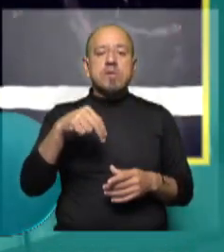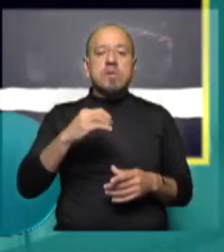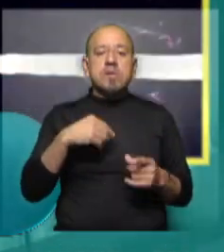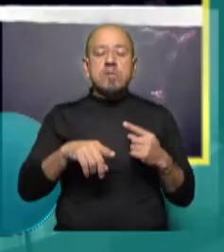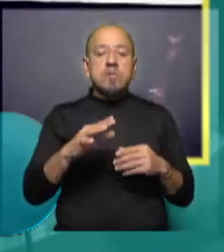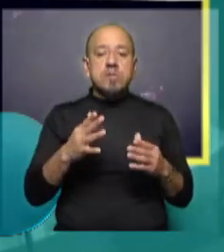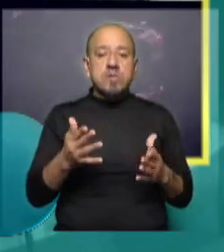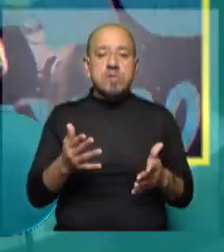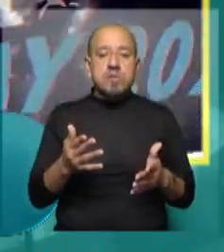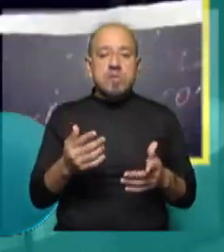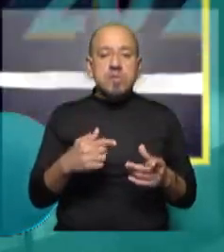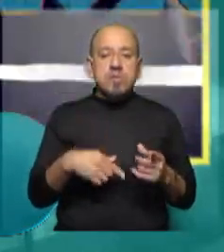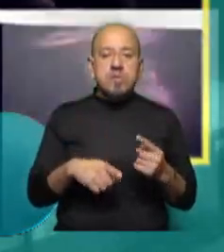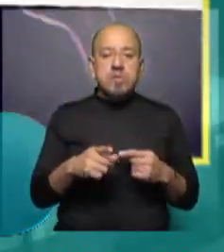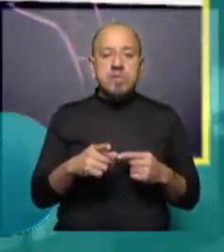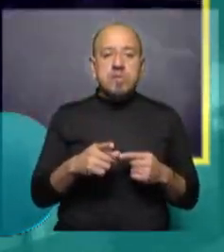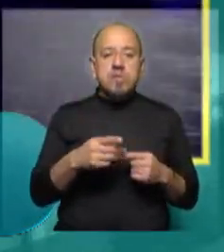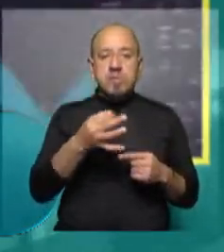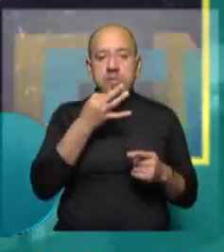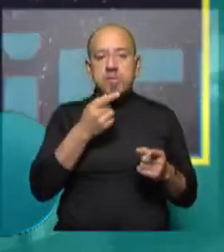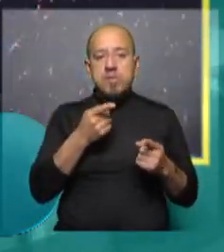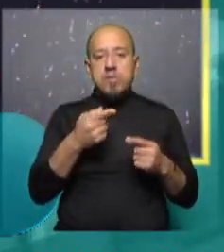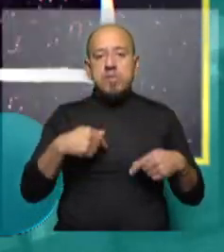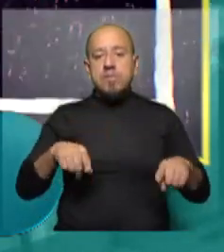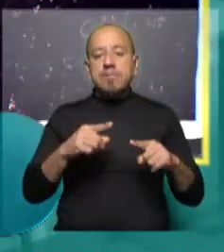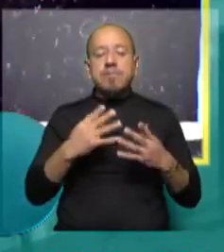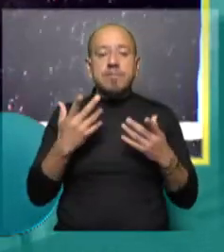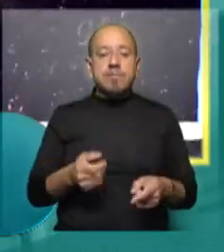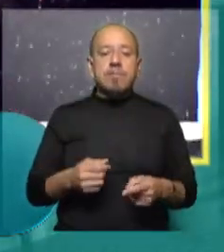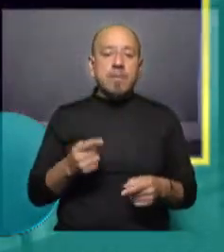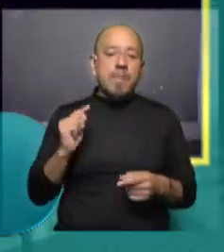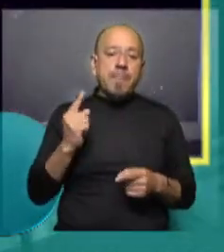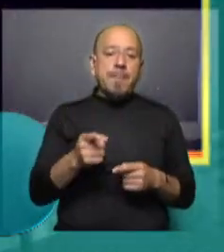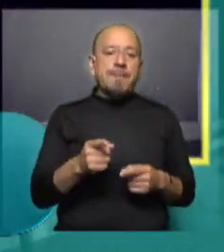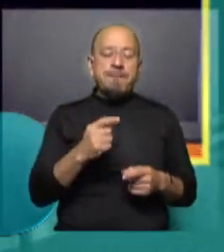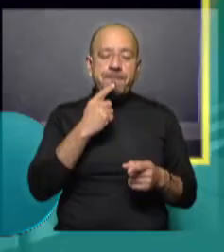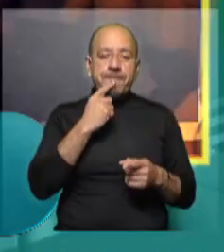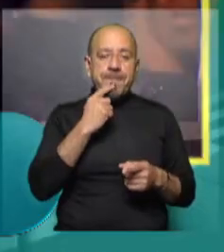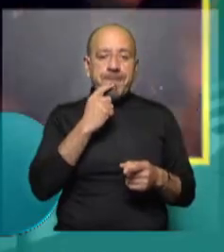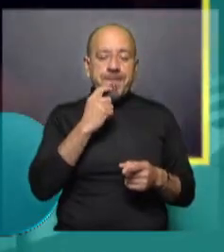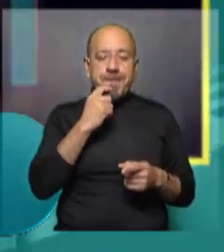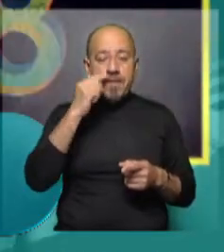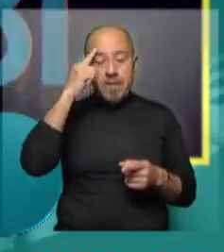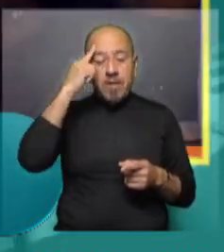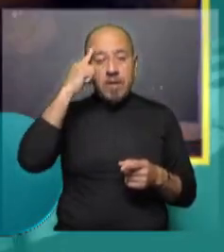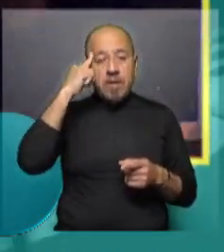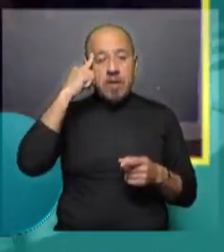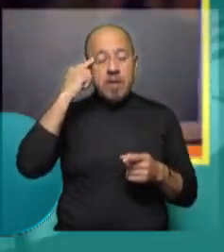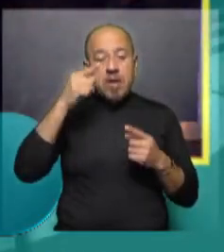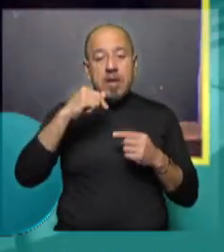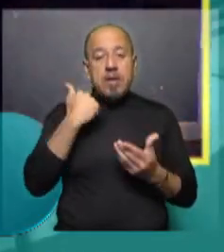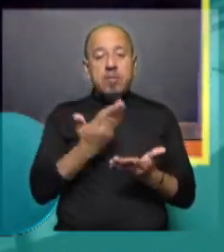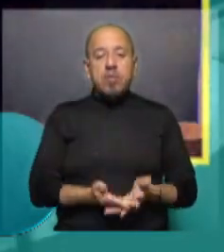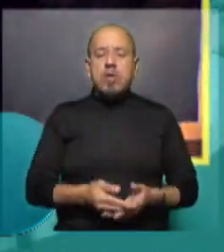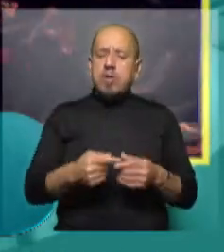que resuenen en esto que tú acabas de contarnos y quieran asistir, lo hagan, porque me parece que la propuesta es bien